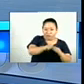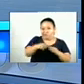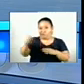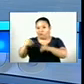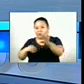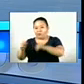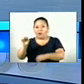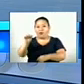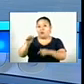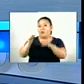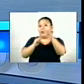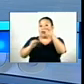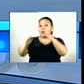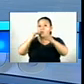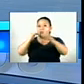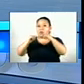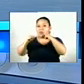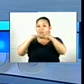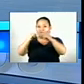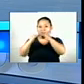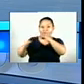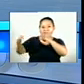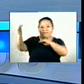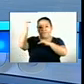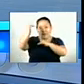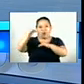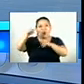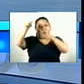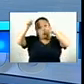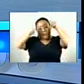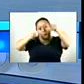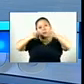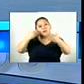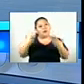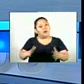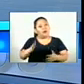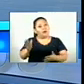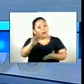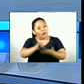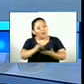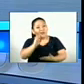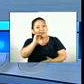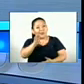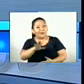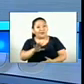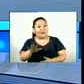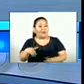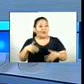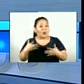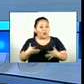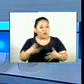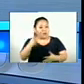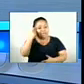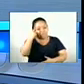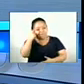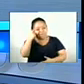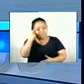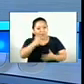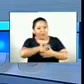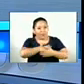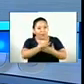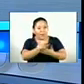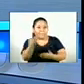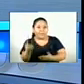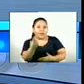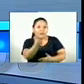comisionado de las Naciones Unidas para los Refugiados ha destacado en múltiples ocasiones el que describe como sentido de dignidad del